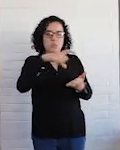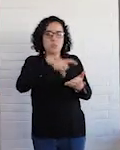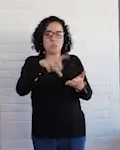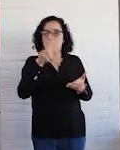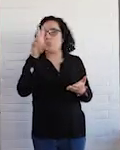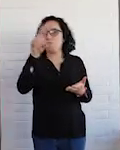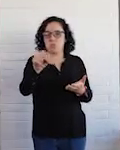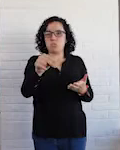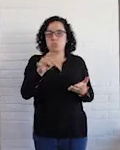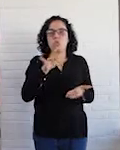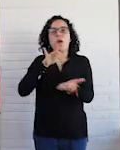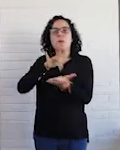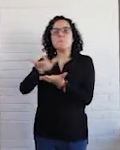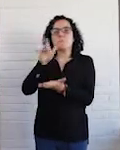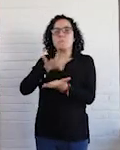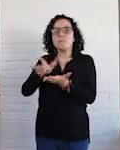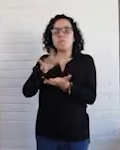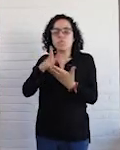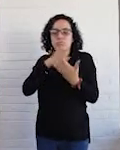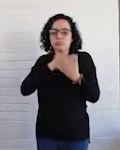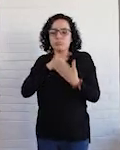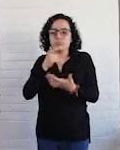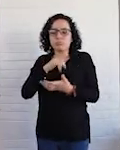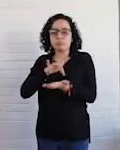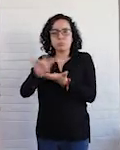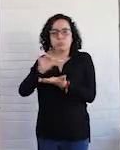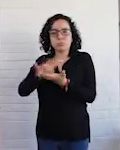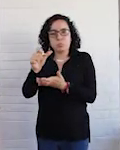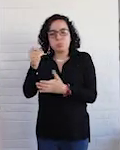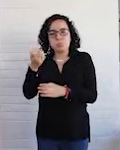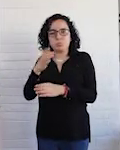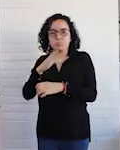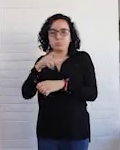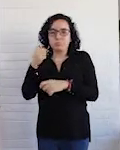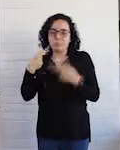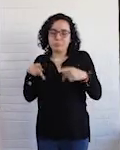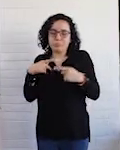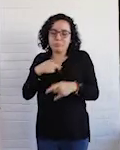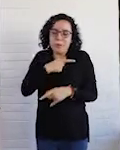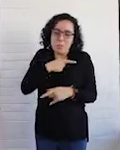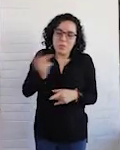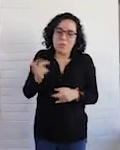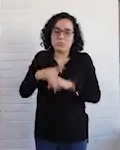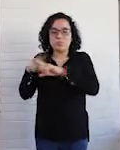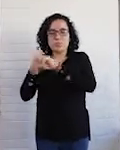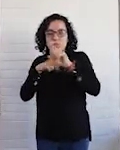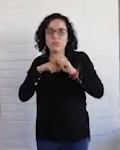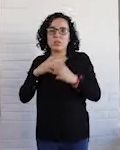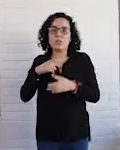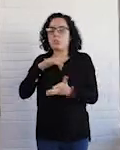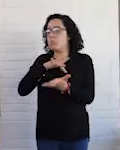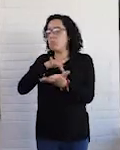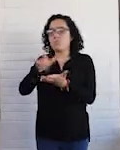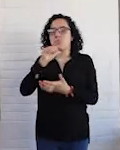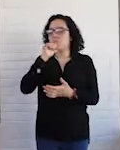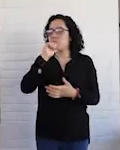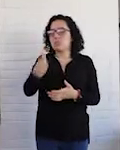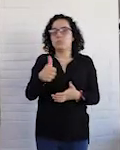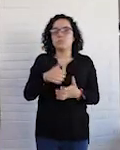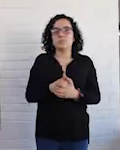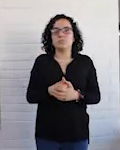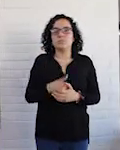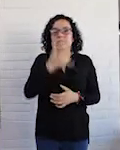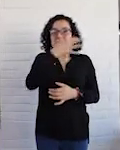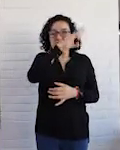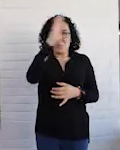no apoyan causas, ¿sí? Eso no lo pueden hacer. Y 50% de la publicidad